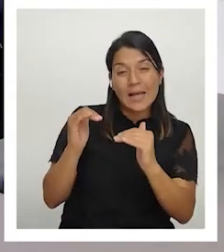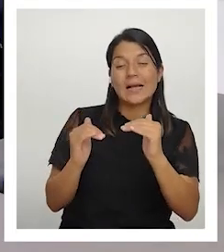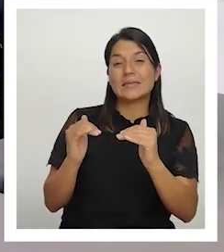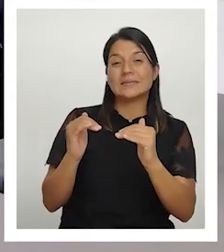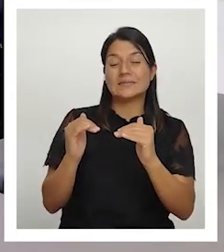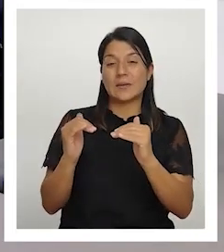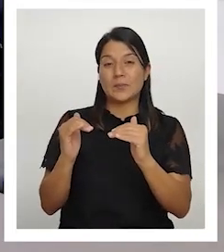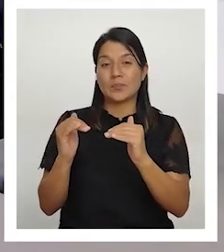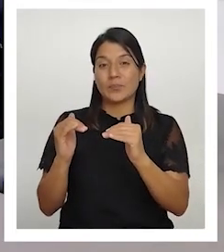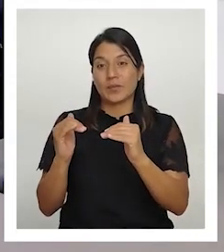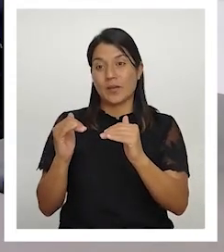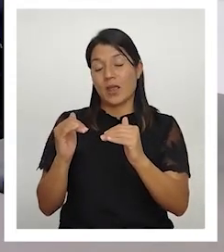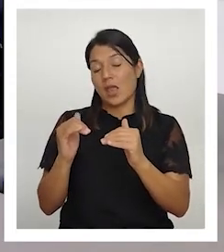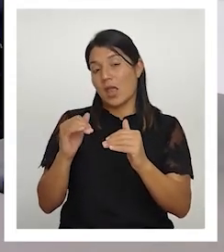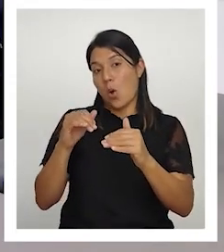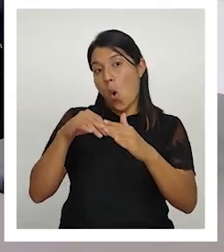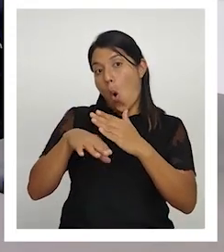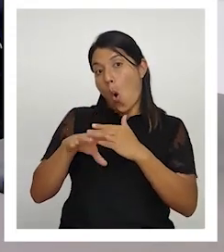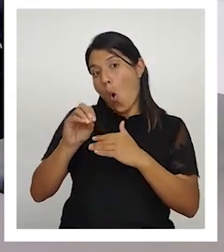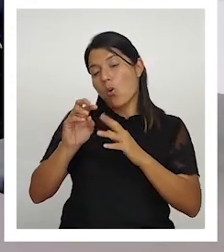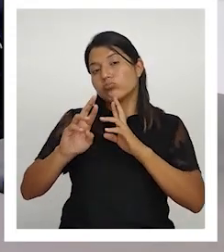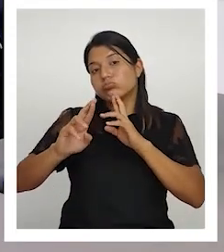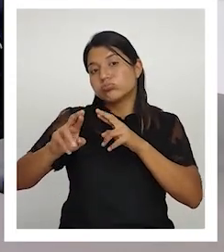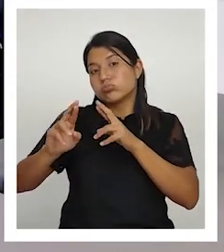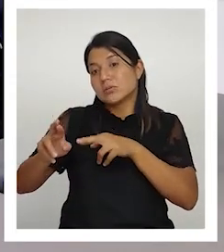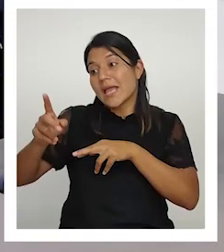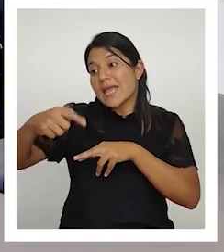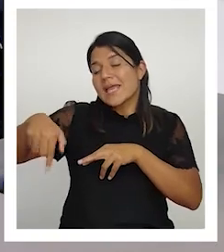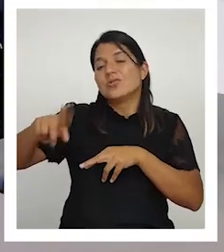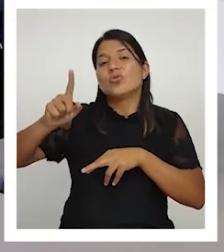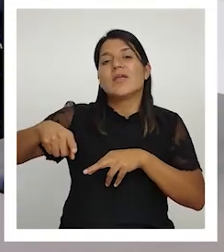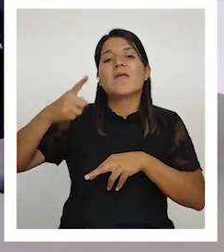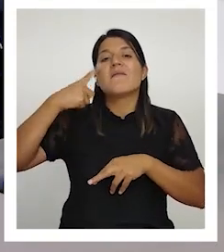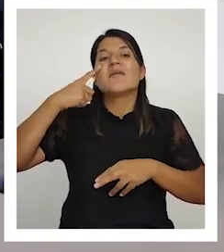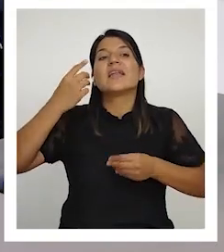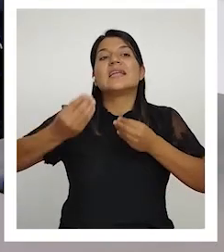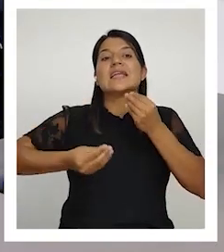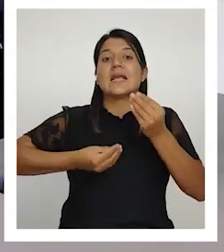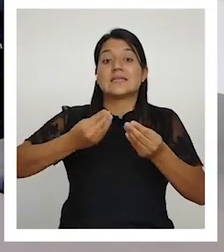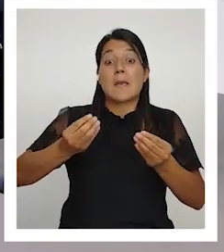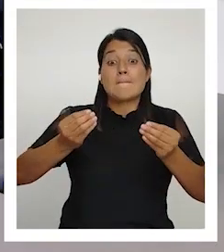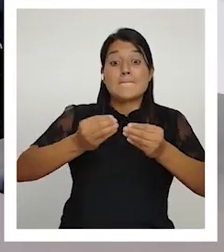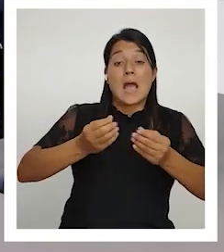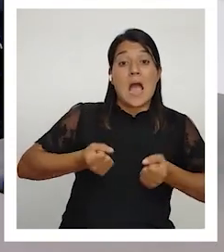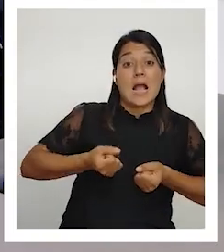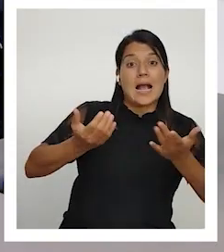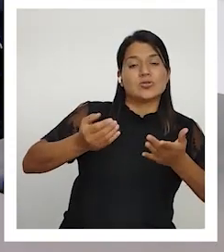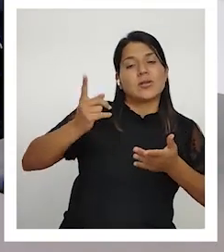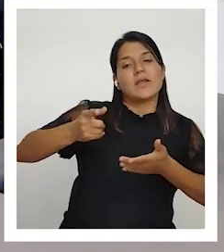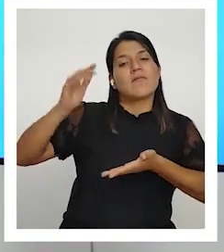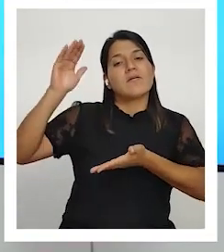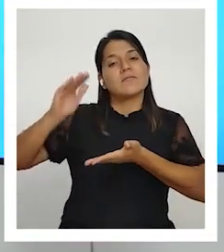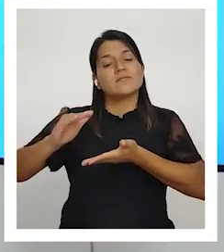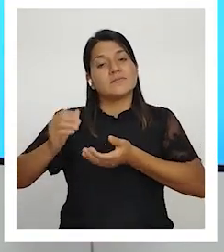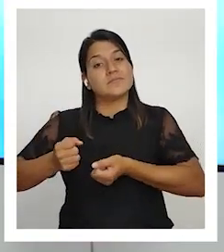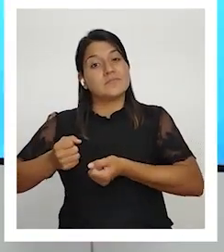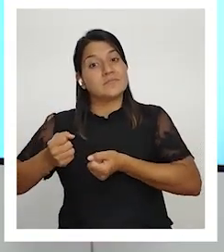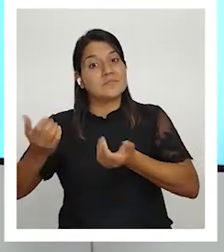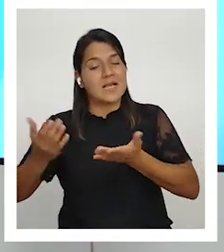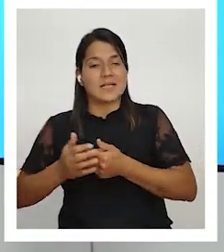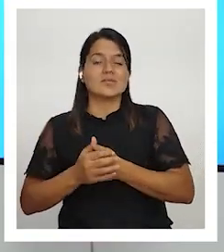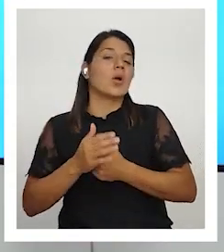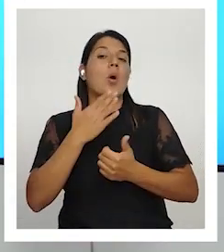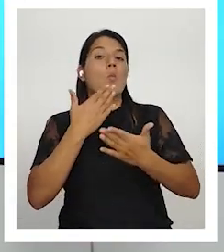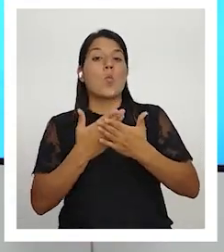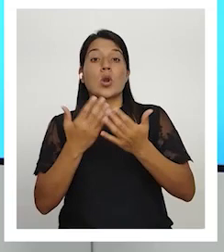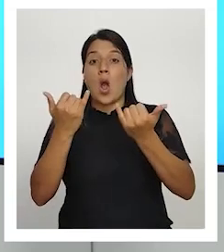de resultados, o sea, va a tener que sustentar ese incremento de gastos disminuyendo algunos otros gastos. Don Carlos, bueno, vamos a hacer